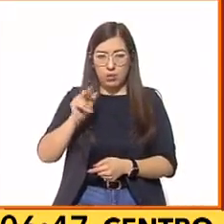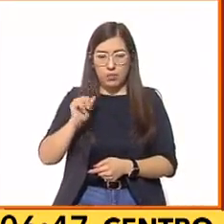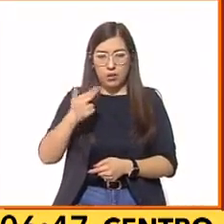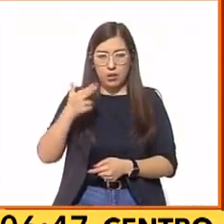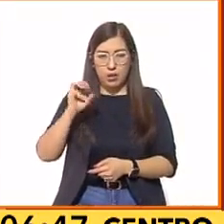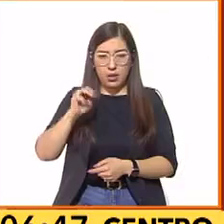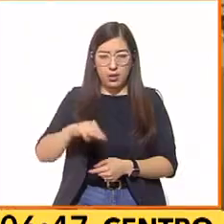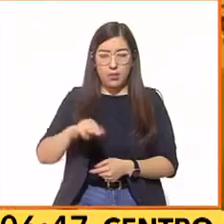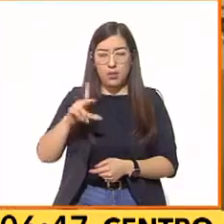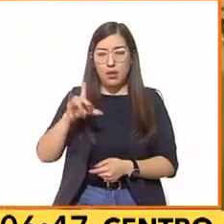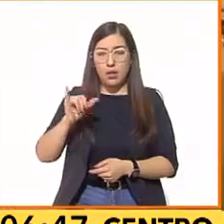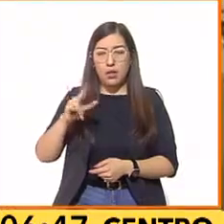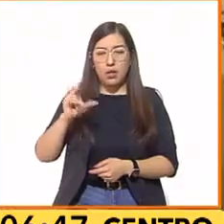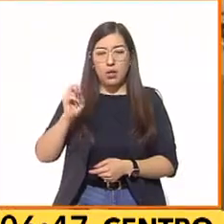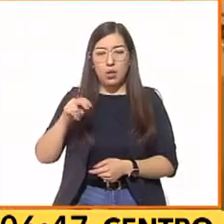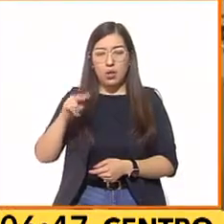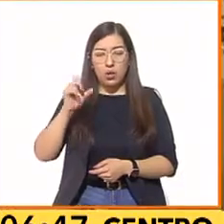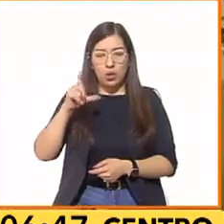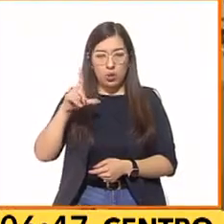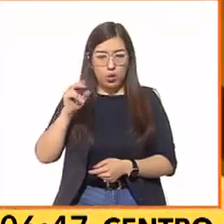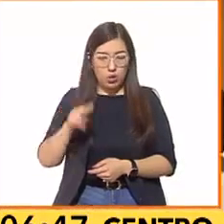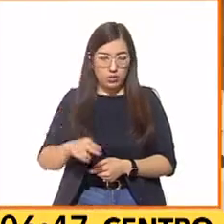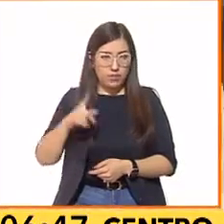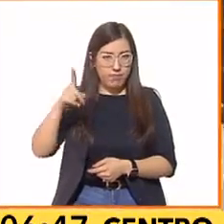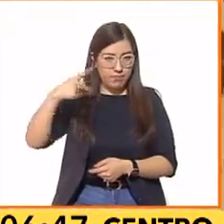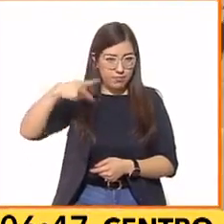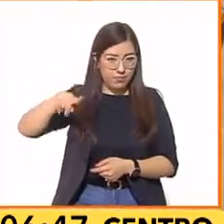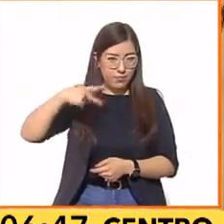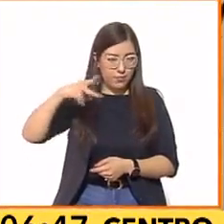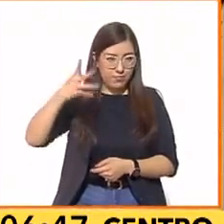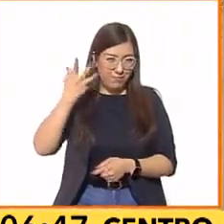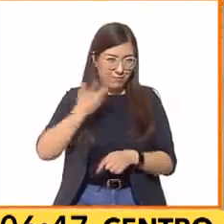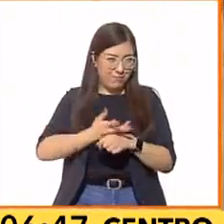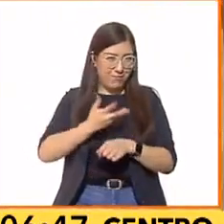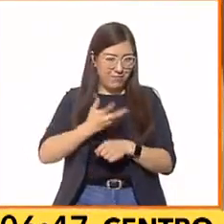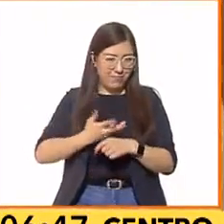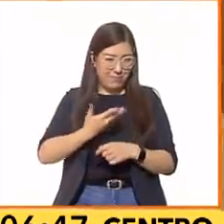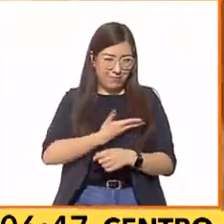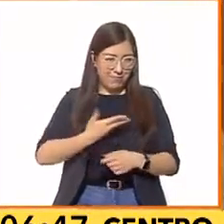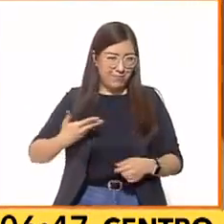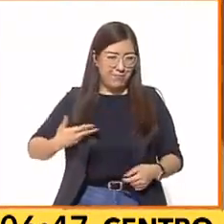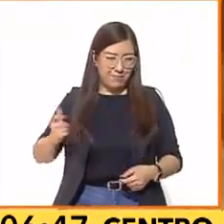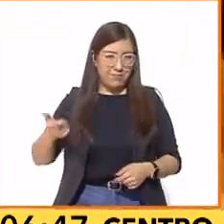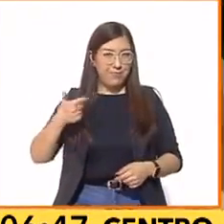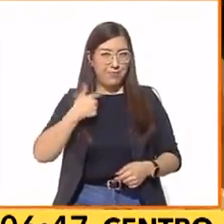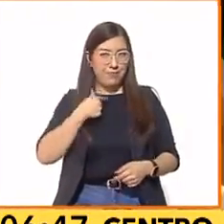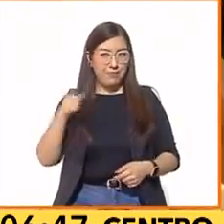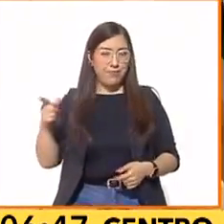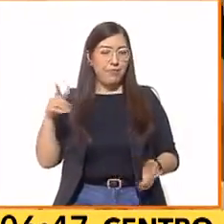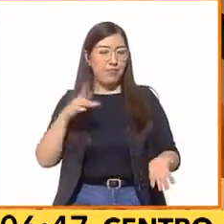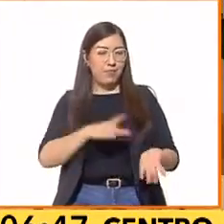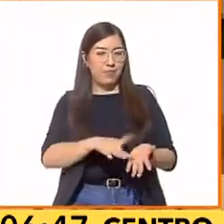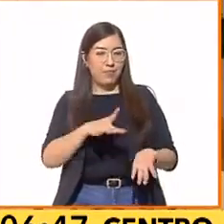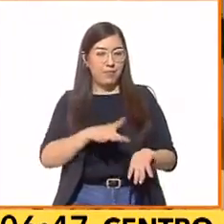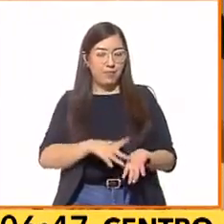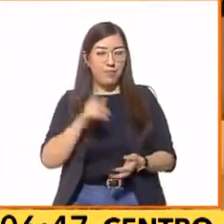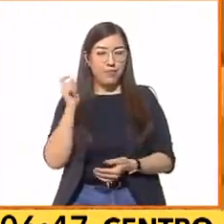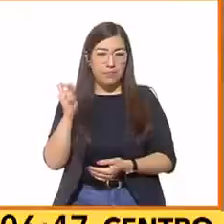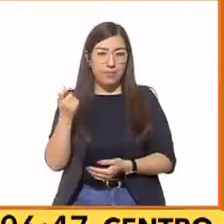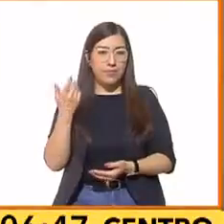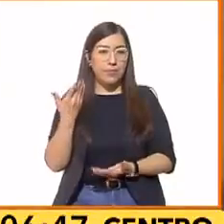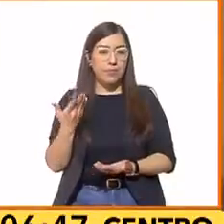extraordinario estadounidense como lo es sin duda Abraham Lincoln, sí, también sirvió de contrapeso para que